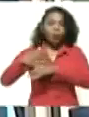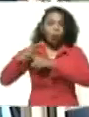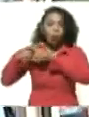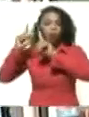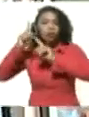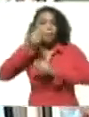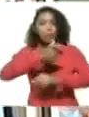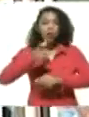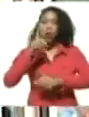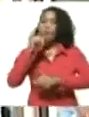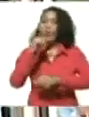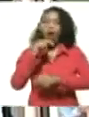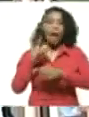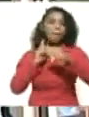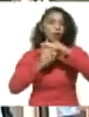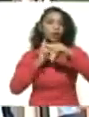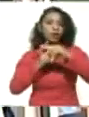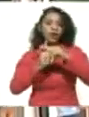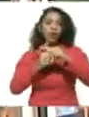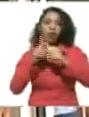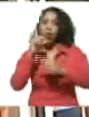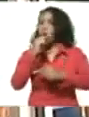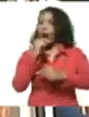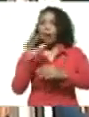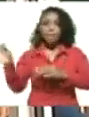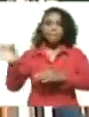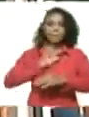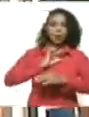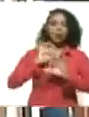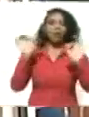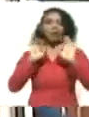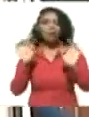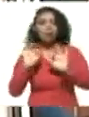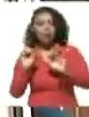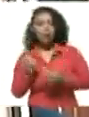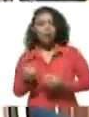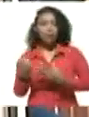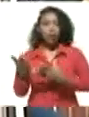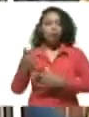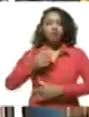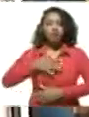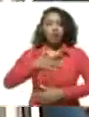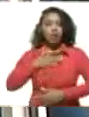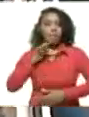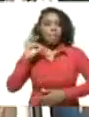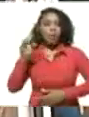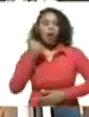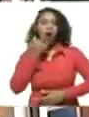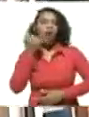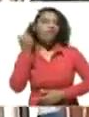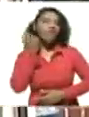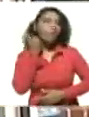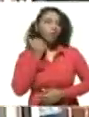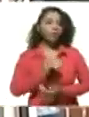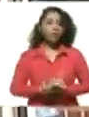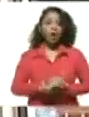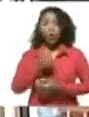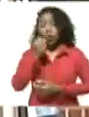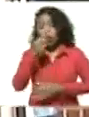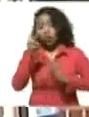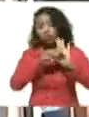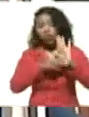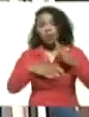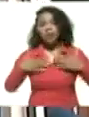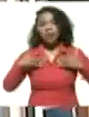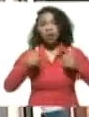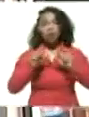personas no hay nadie positivo no hay nadie contagiado de kobe que pueda contagiar lo y pueda enfermar lo así que bueno la medida de bioseguridad